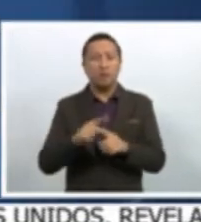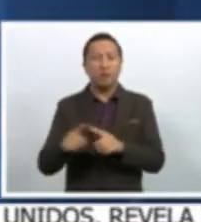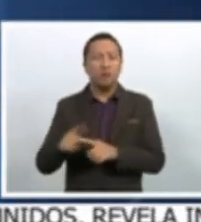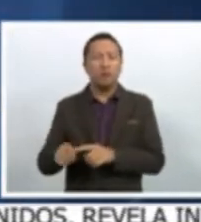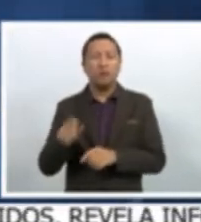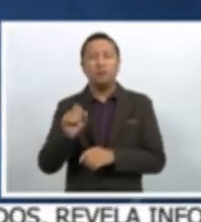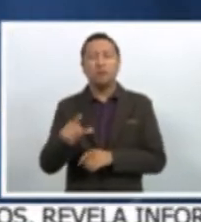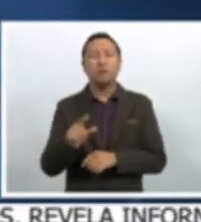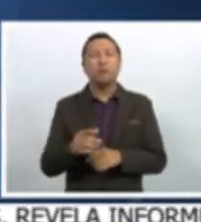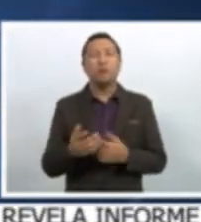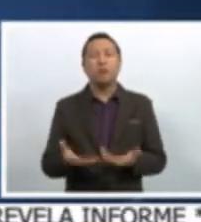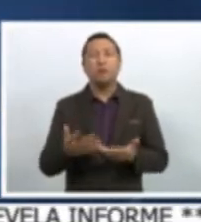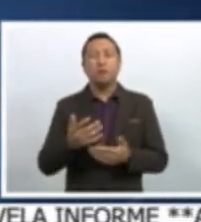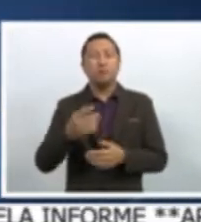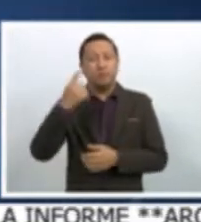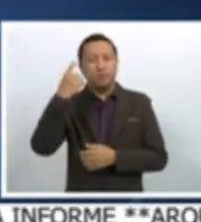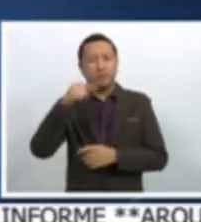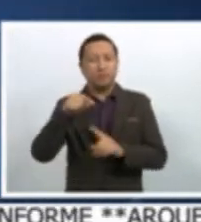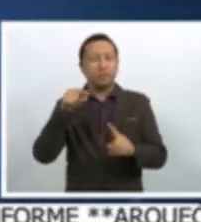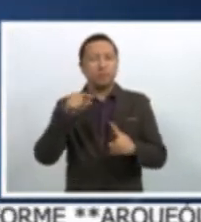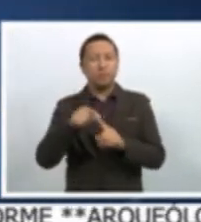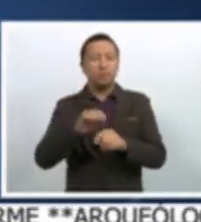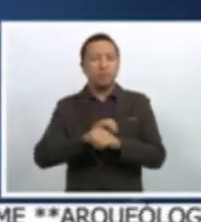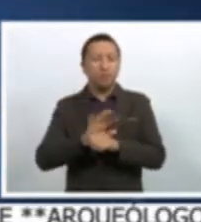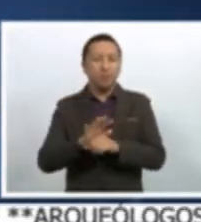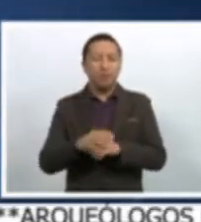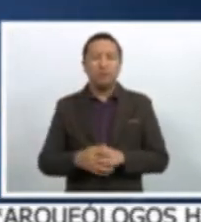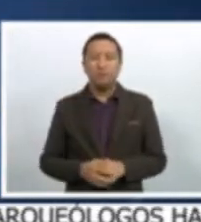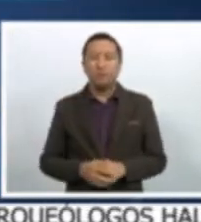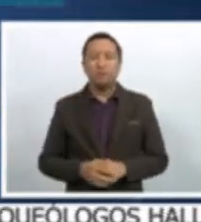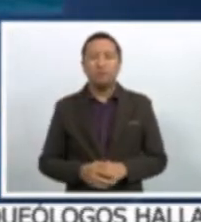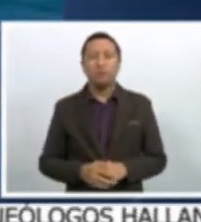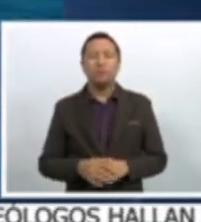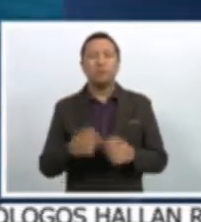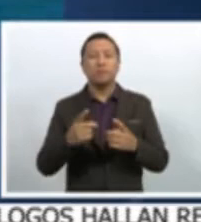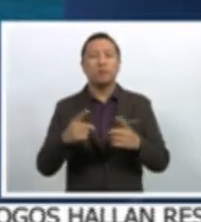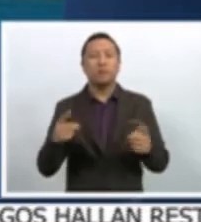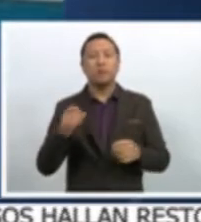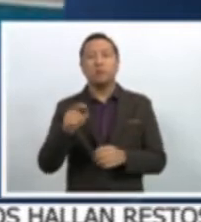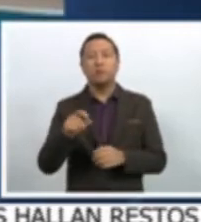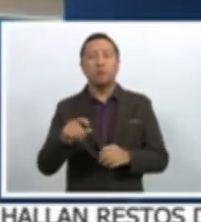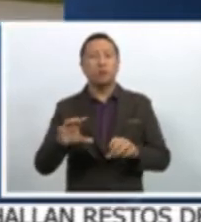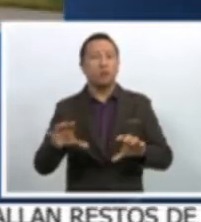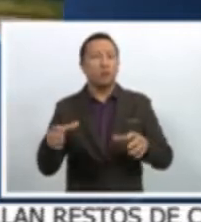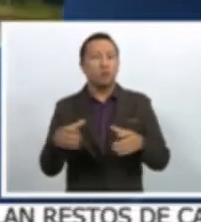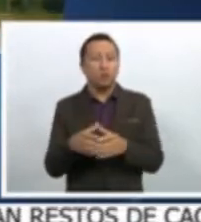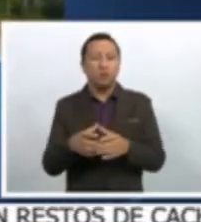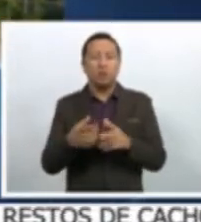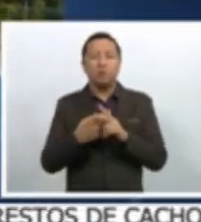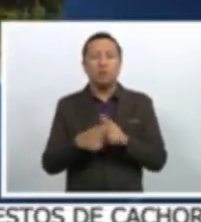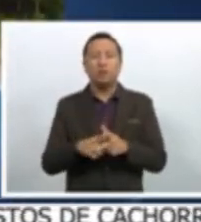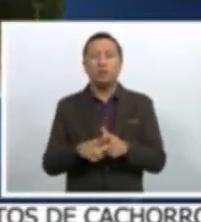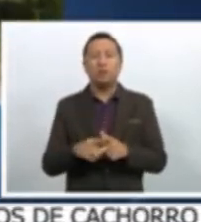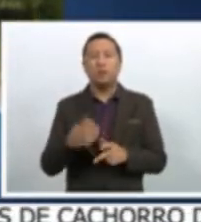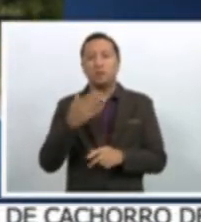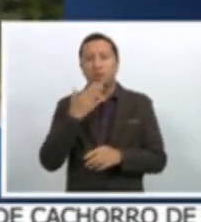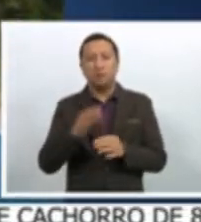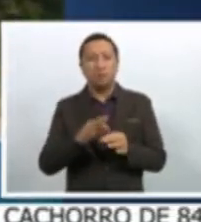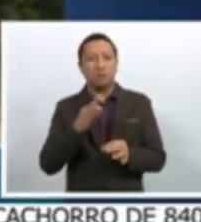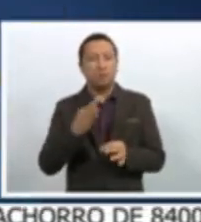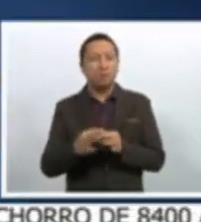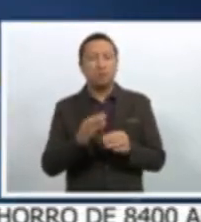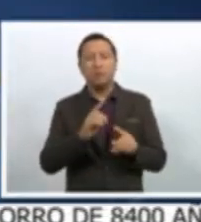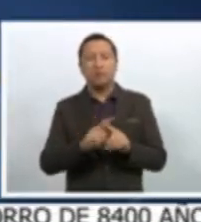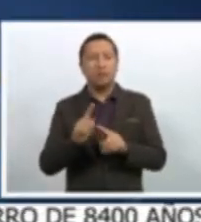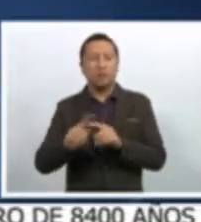la pandemia, con el fin de evaluar las condiciones de desarrollo de los grupos de formación inicial, atendiendo las condiciones de la disciplina de los